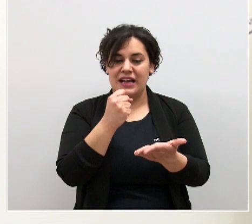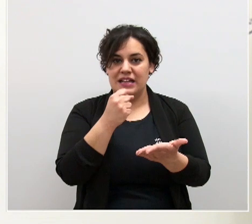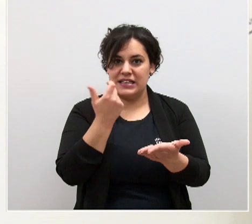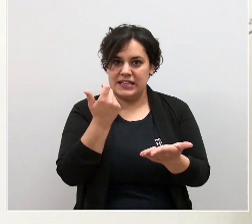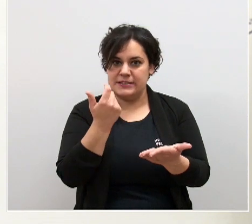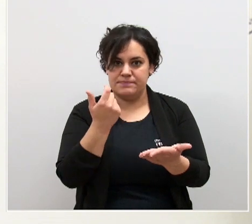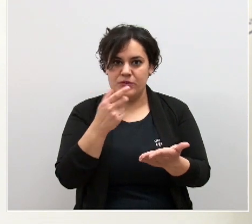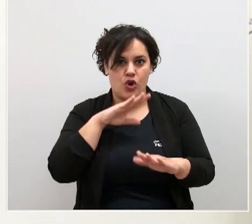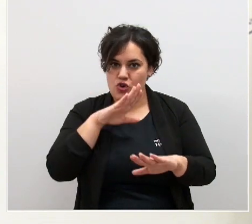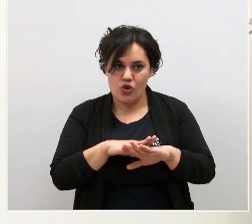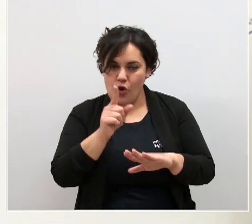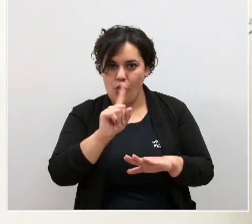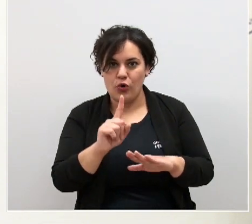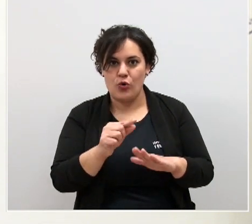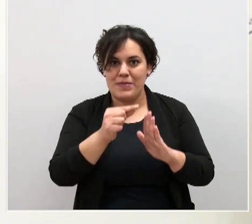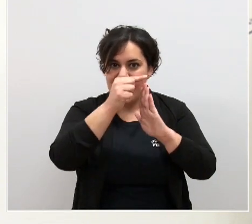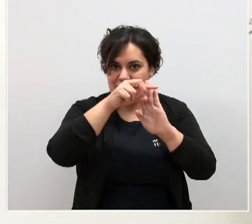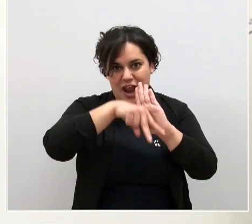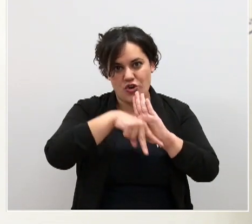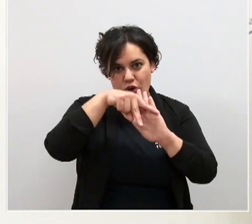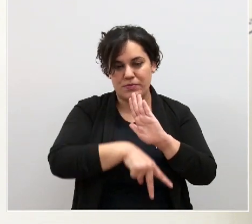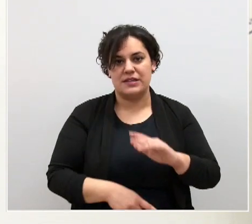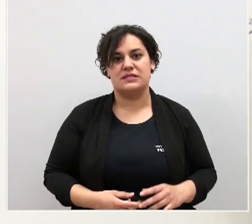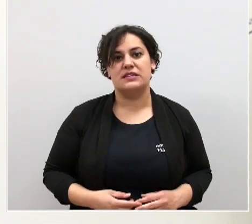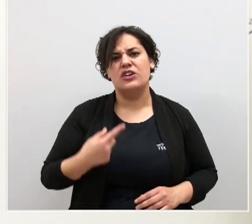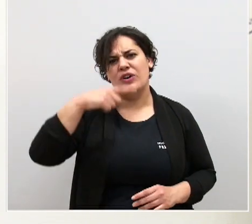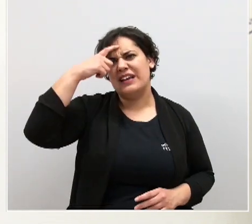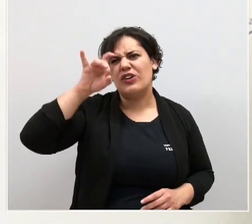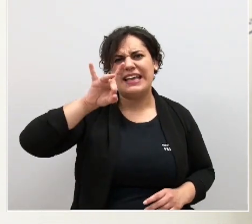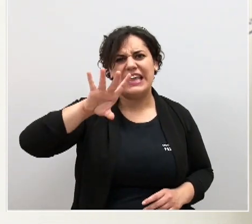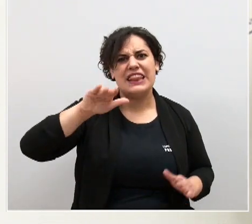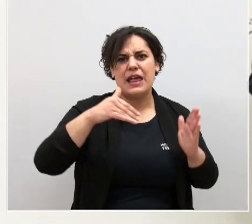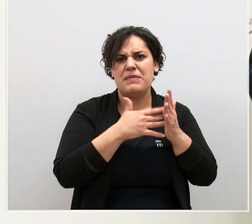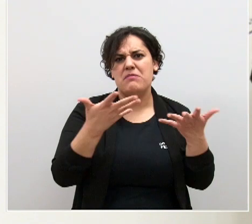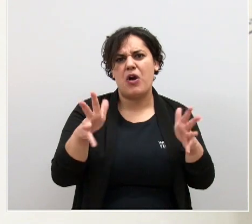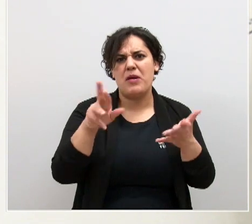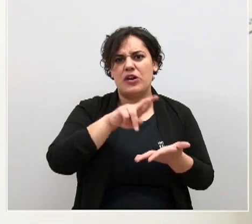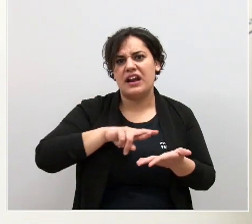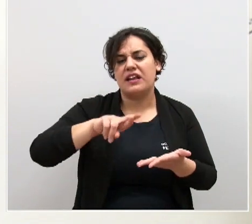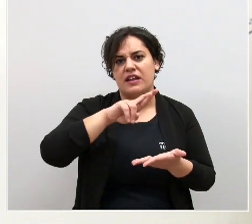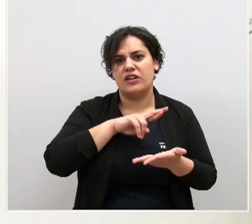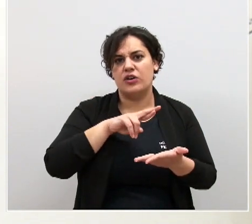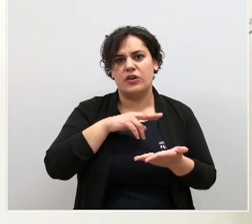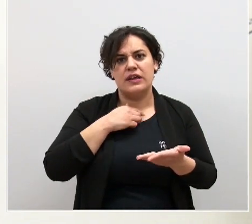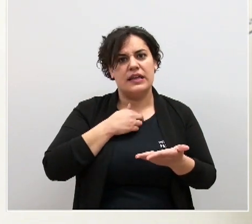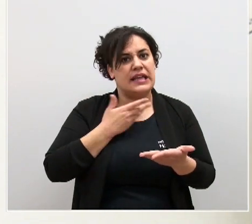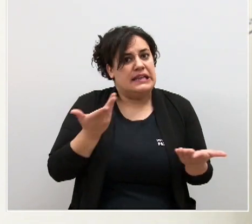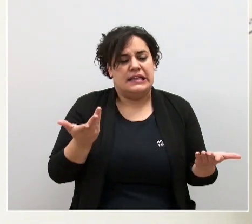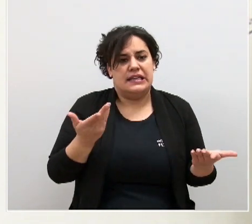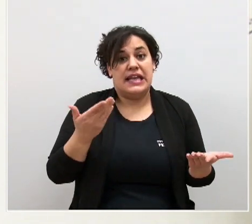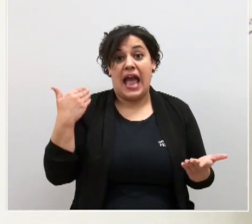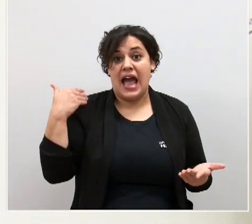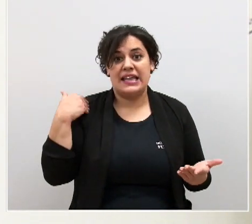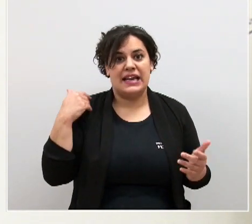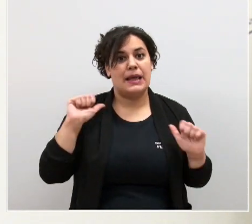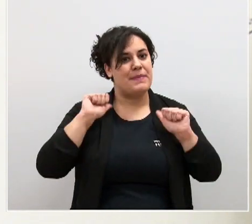las expectativas que se tienen sobre ese tipo de mascarilla. Creo que habían unas 15.000 al menos en la región y prácticamente desde ayer